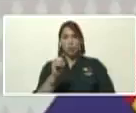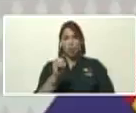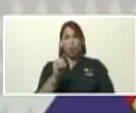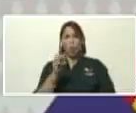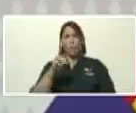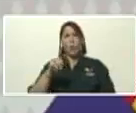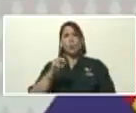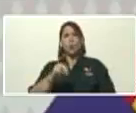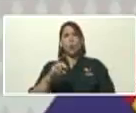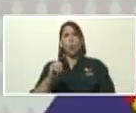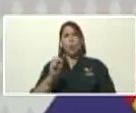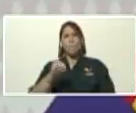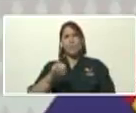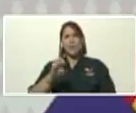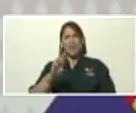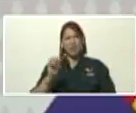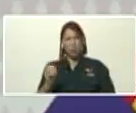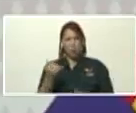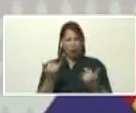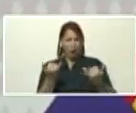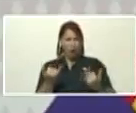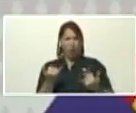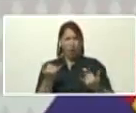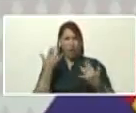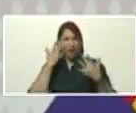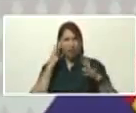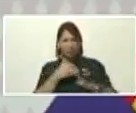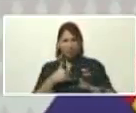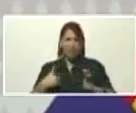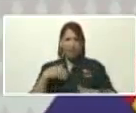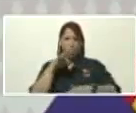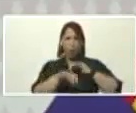tratan de comprar dirigente sindical